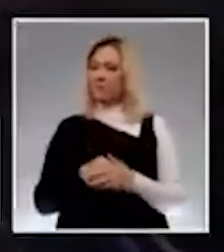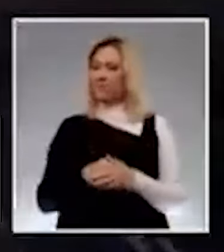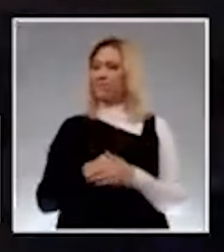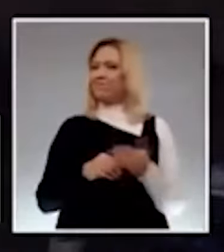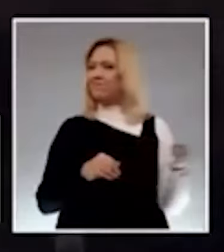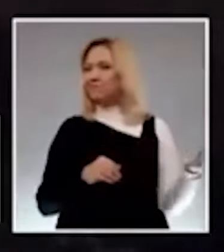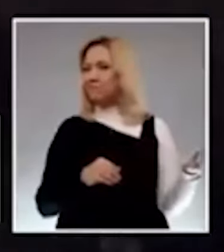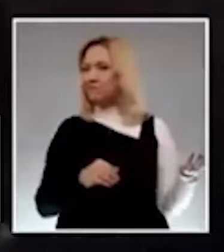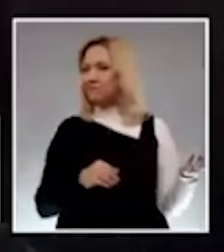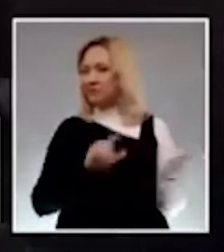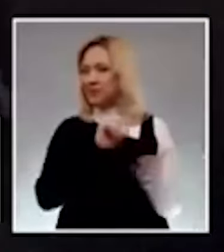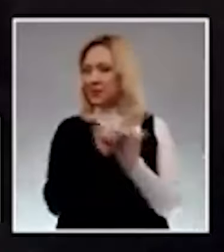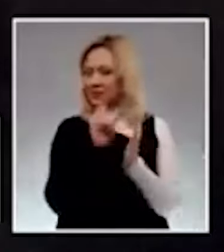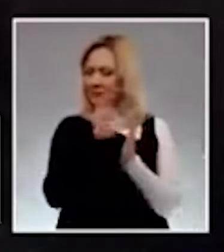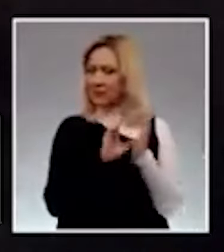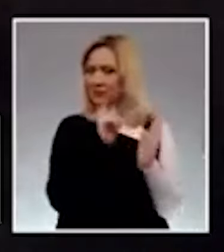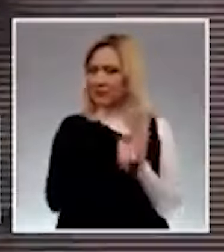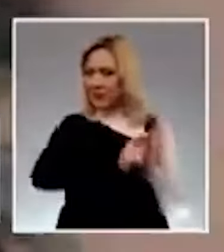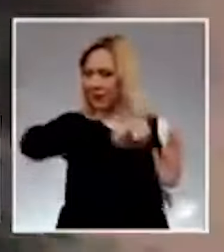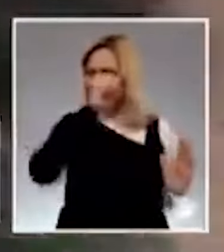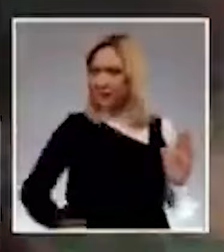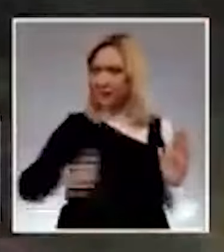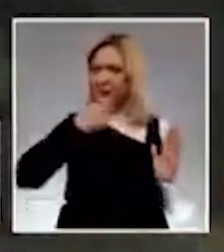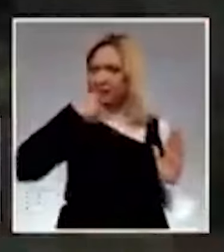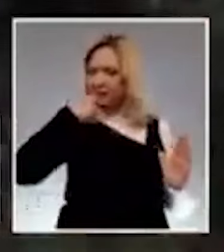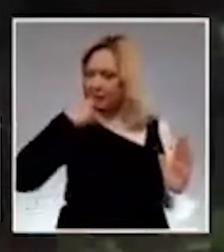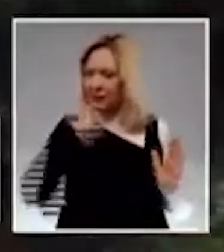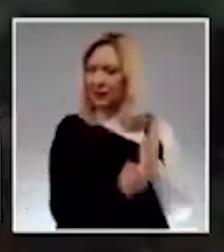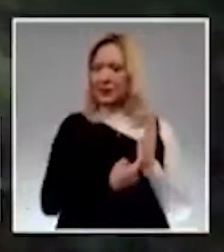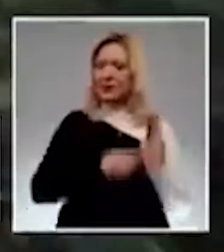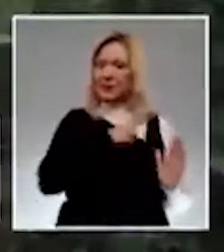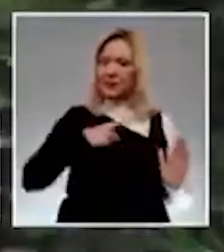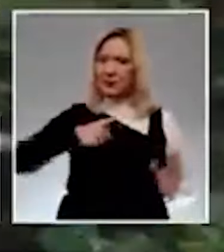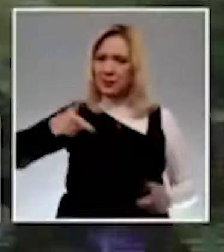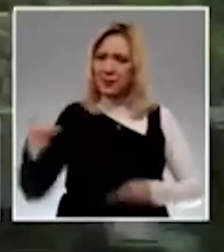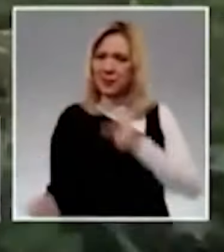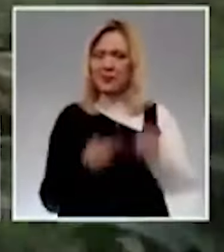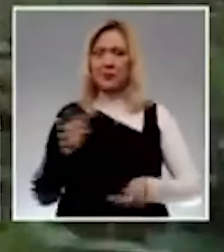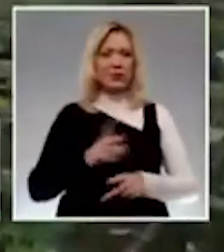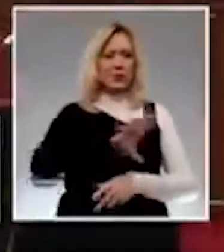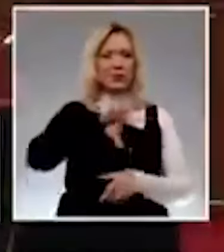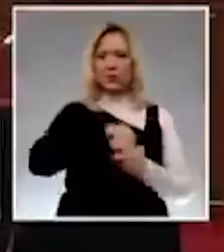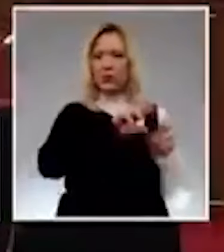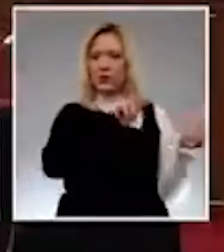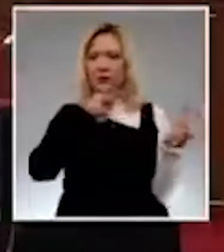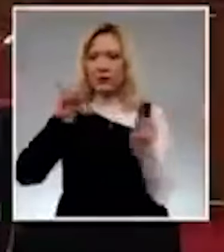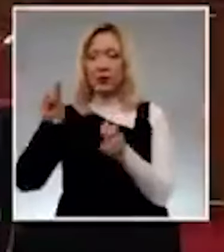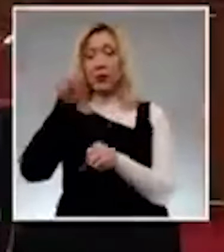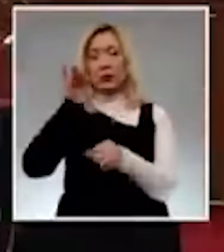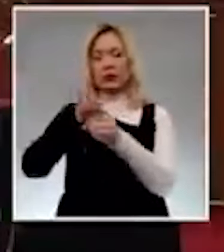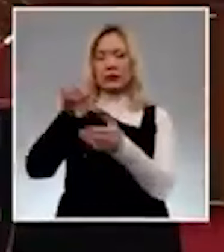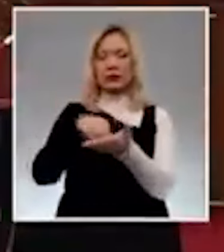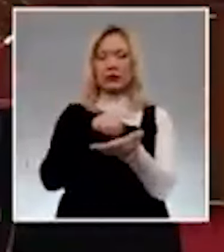vinculatoriedad de la consulta, así como la disposición que establecía los supuestos de improcedencia de la consulta. Porque